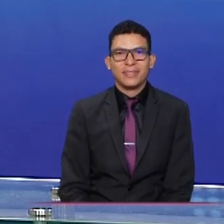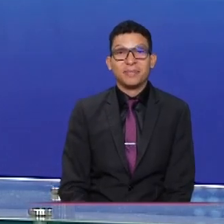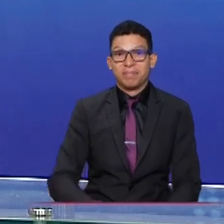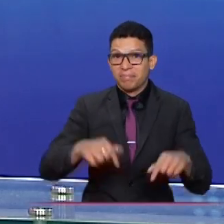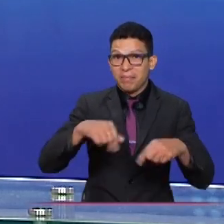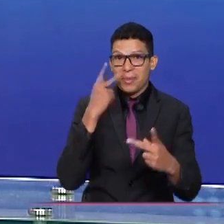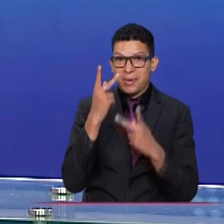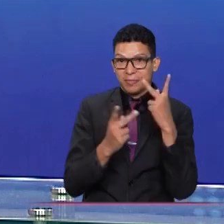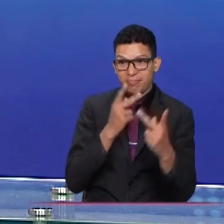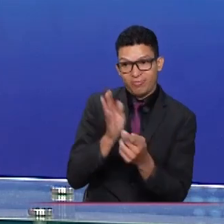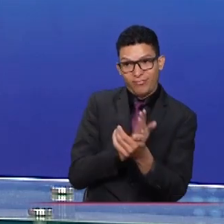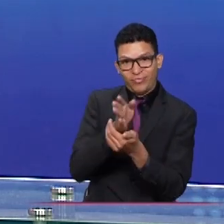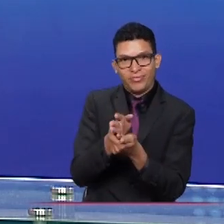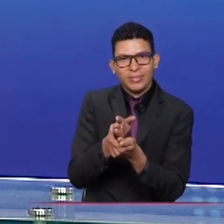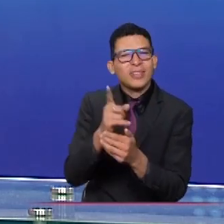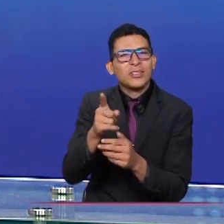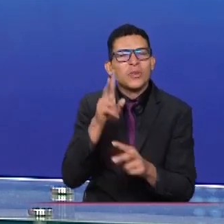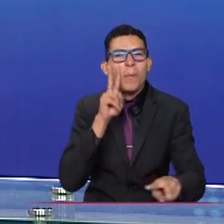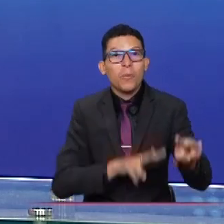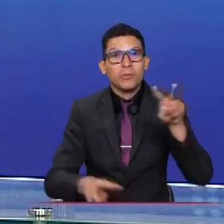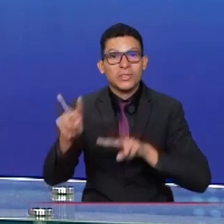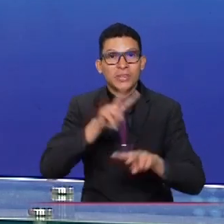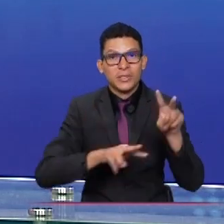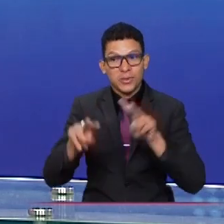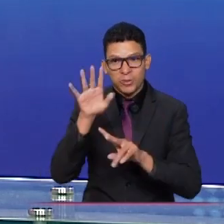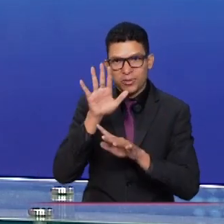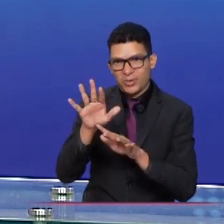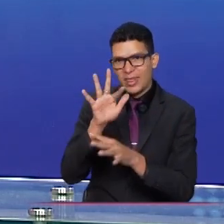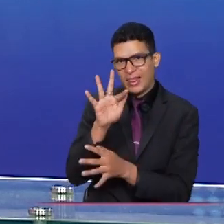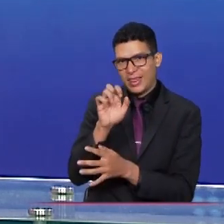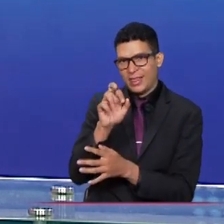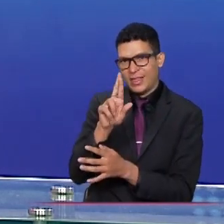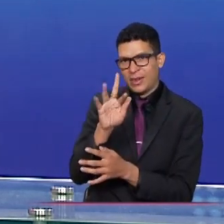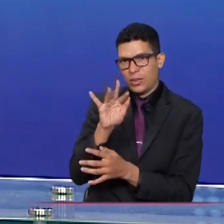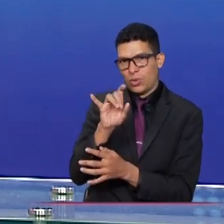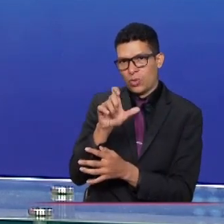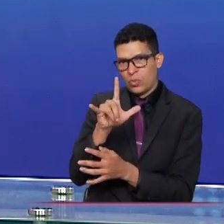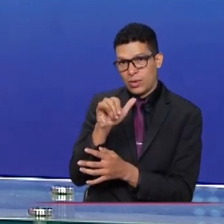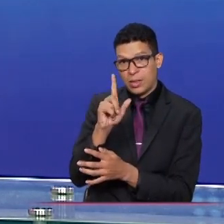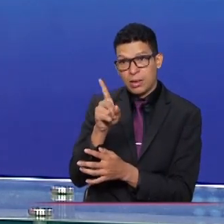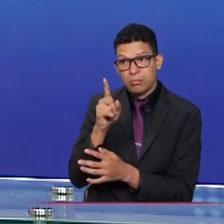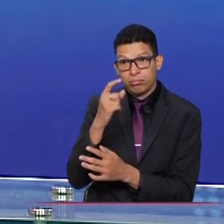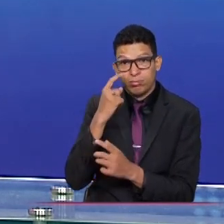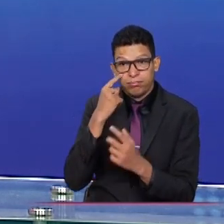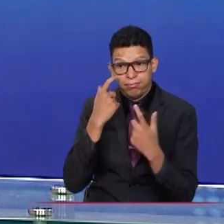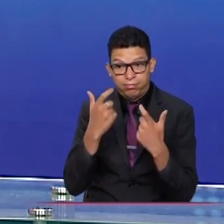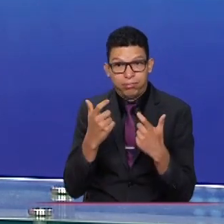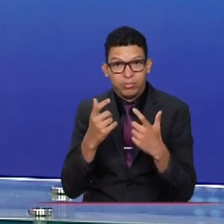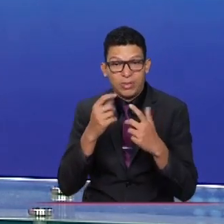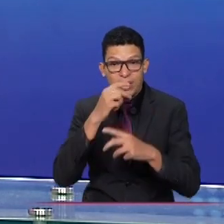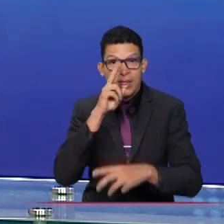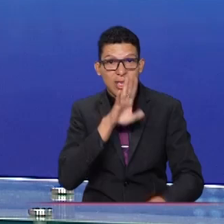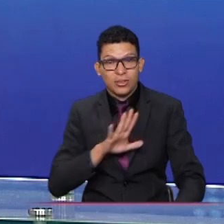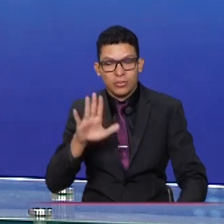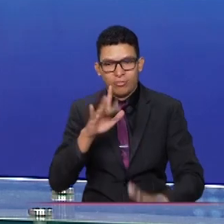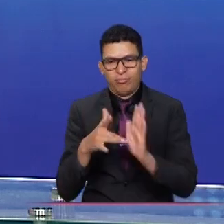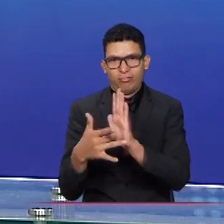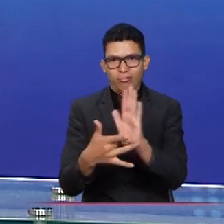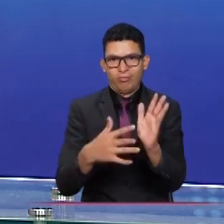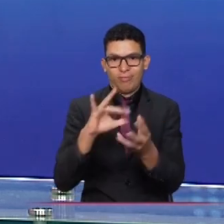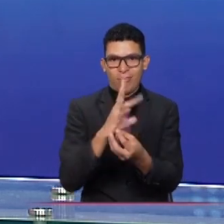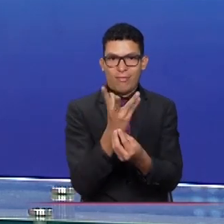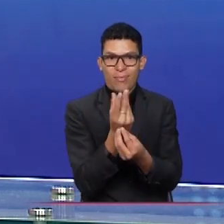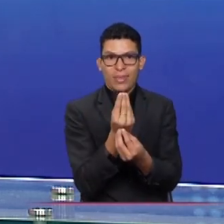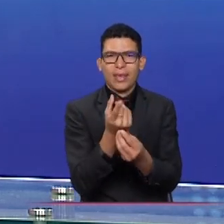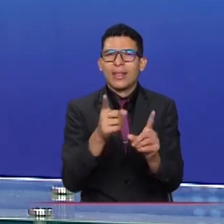Hoy en La Visita hablamos del Museo La Tertulia, un lugar que no solo se destaca a nivel nacional por la exhibición de arte, sino